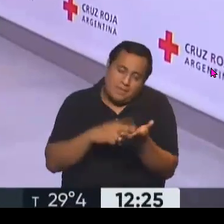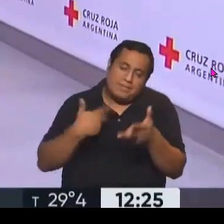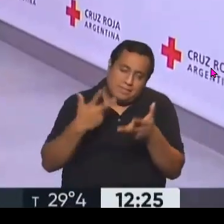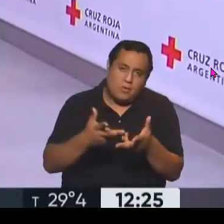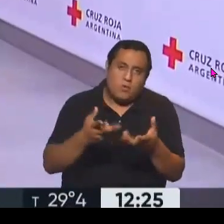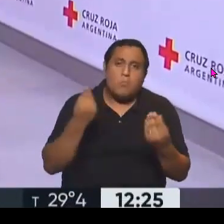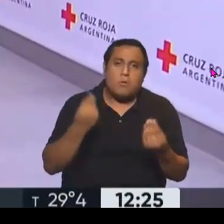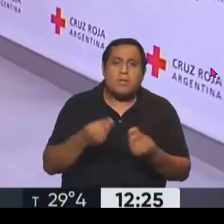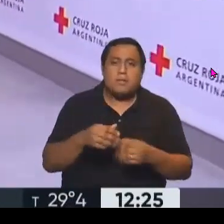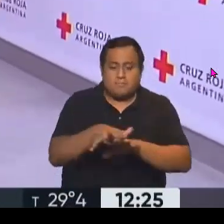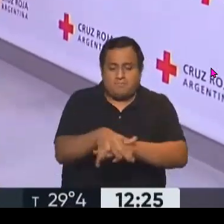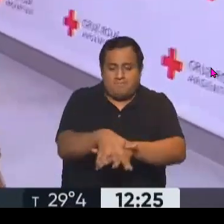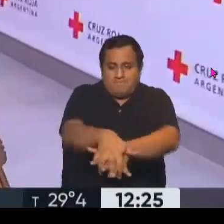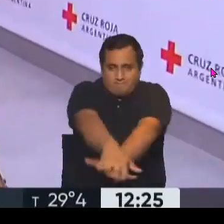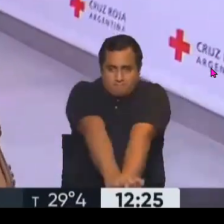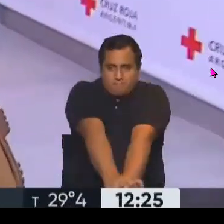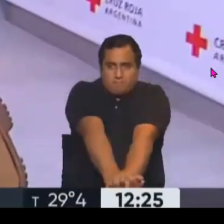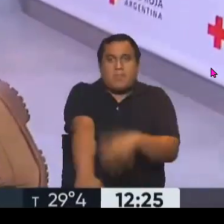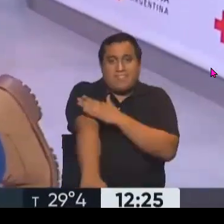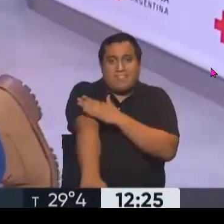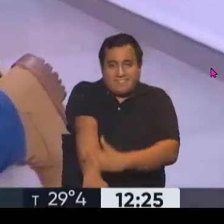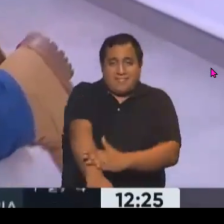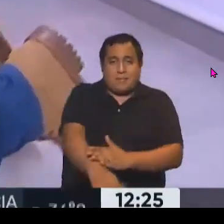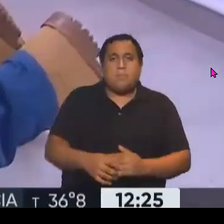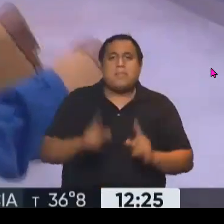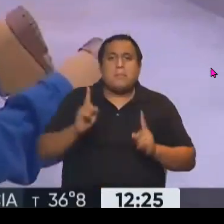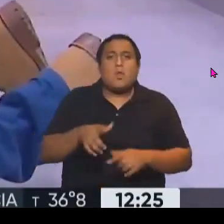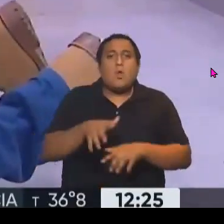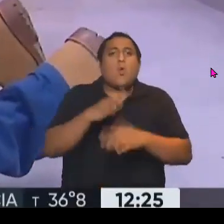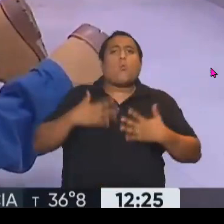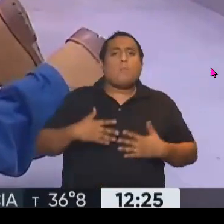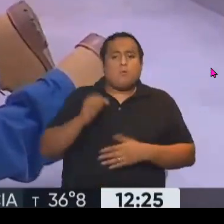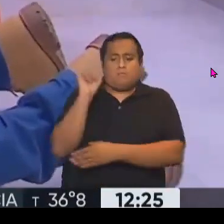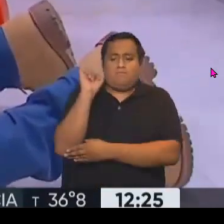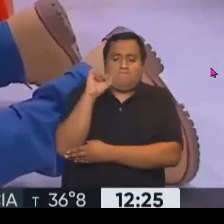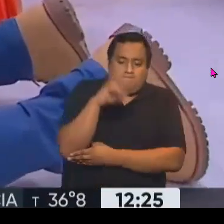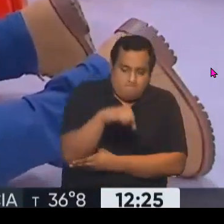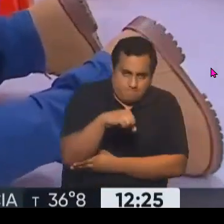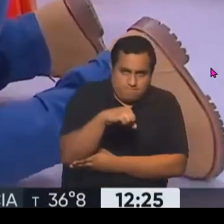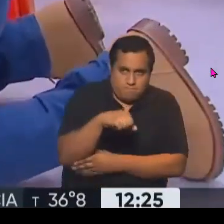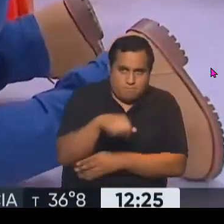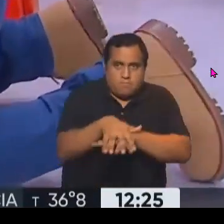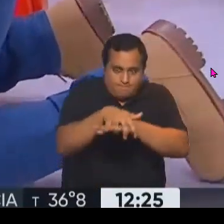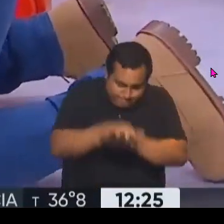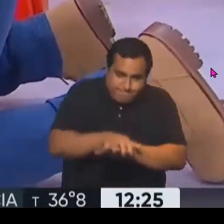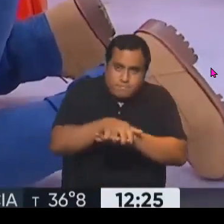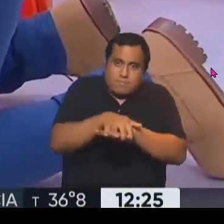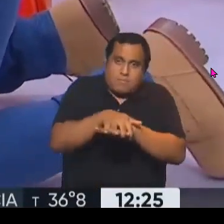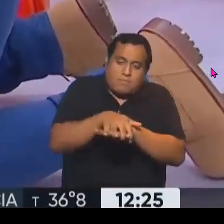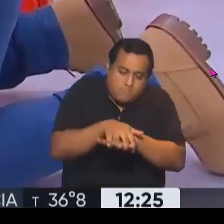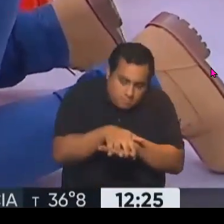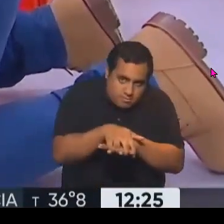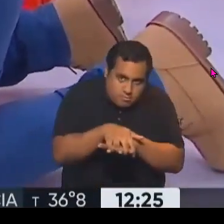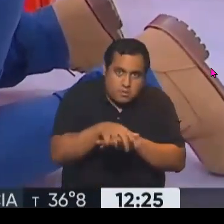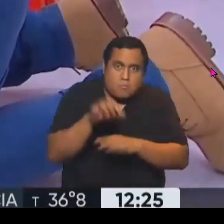es, más allá de los brazos bien rectos, es con todo el cuerpo tirarse bien hacia adelante y dejarse caer. Y ya con